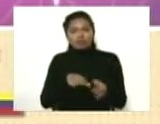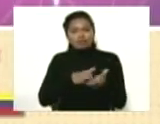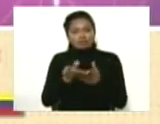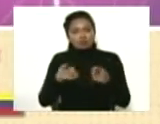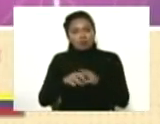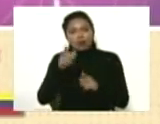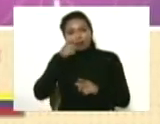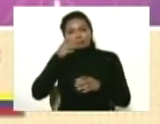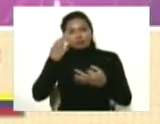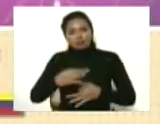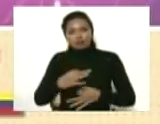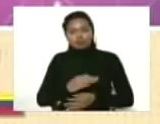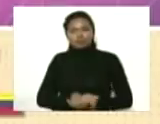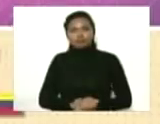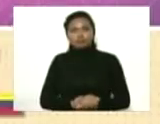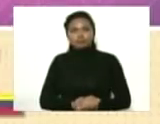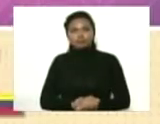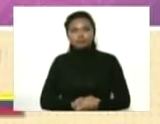la seguridad